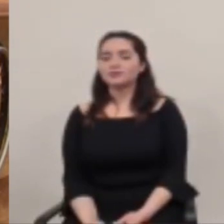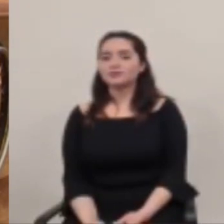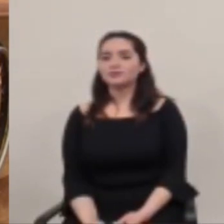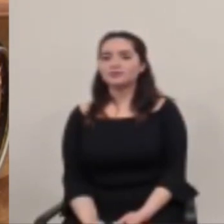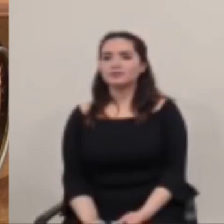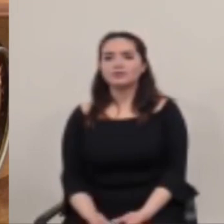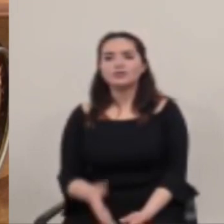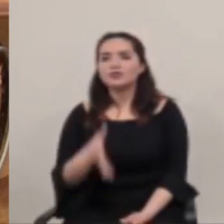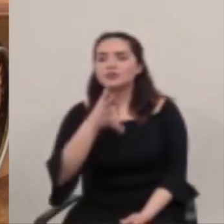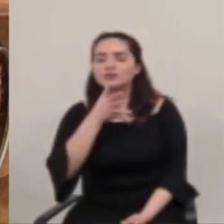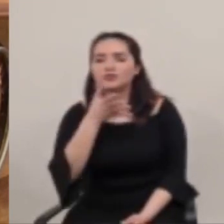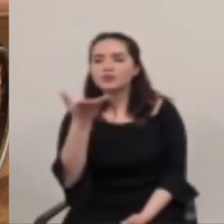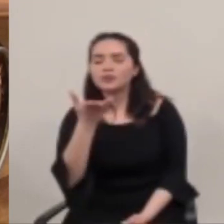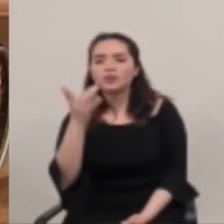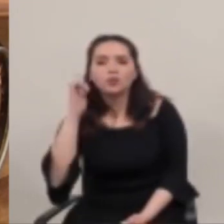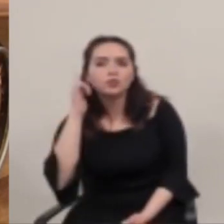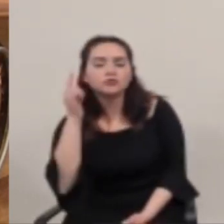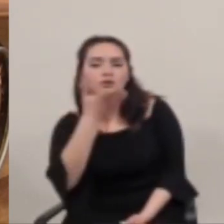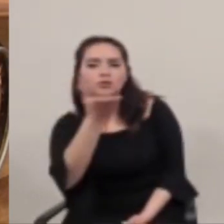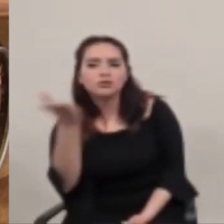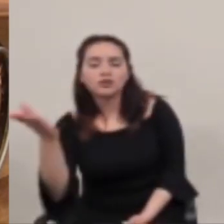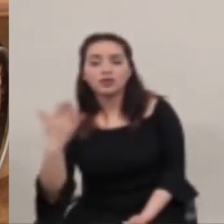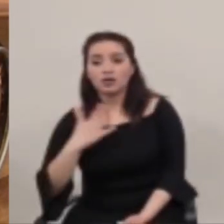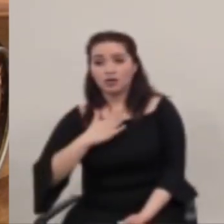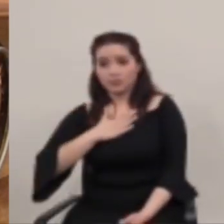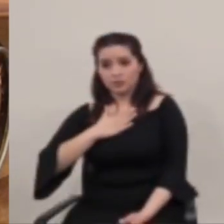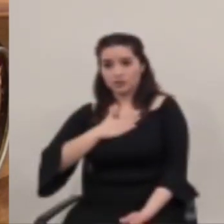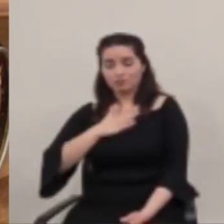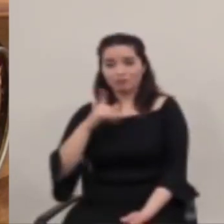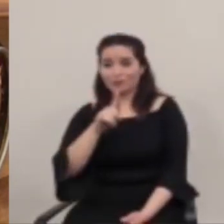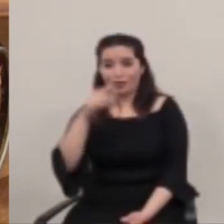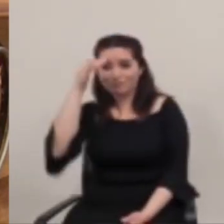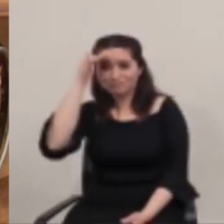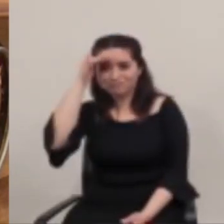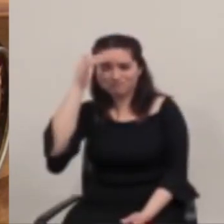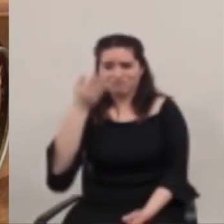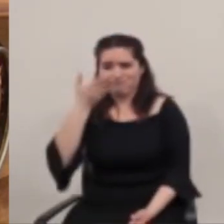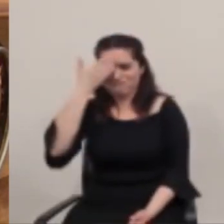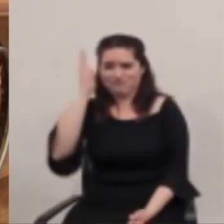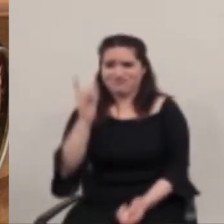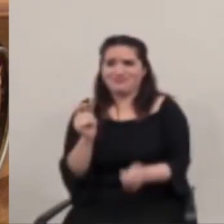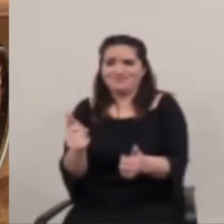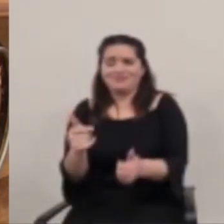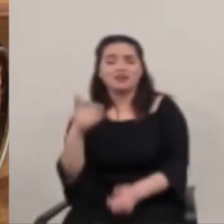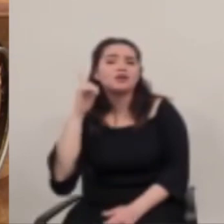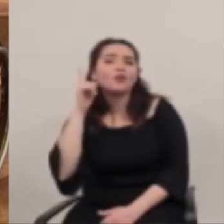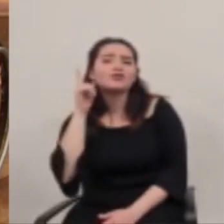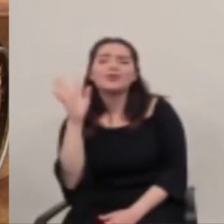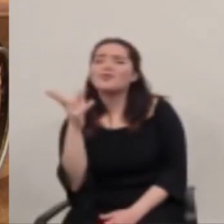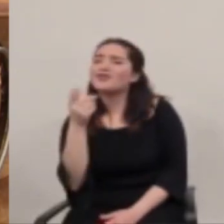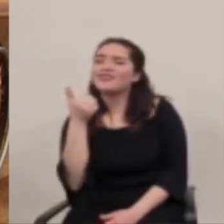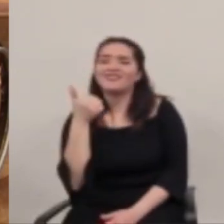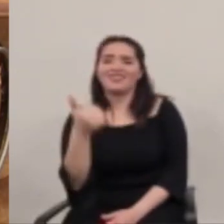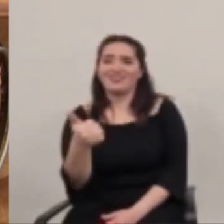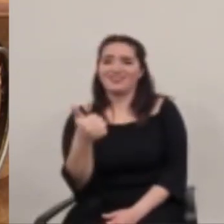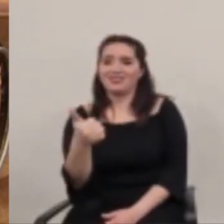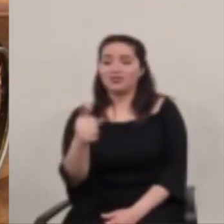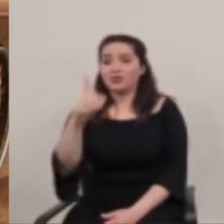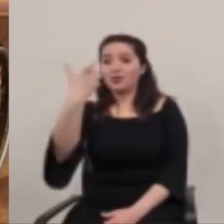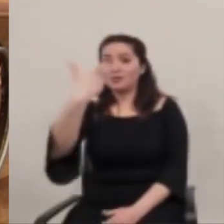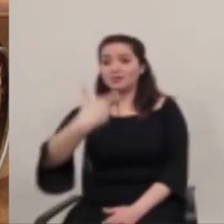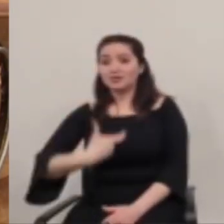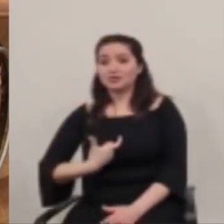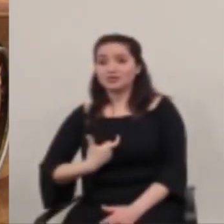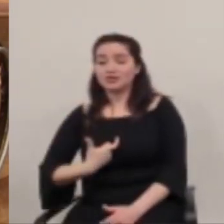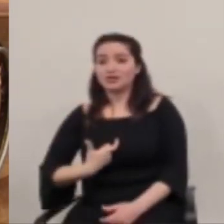No sé cómo le sonó a usted, a mí, que no soy experta, me sonó muy bien. Y quien está interpretando